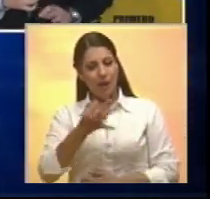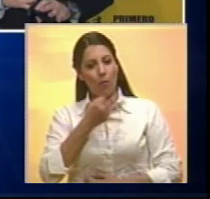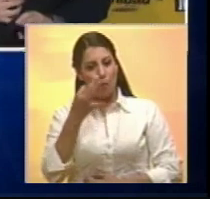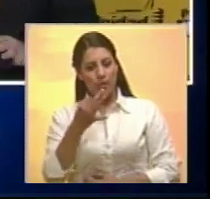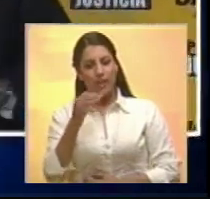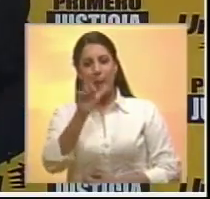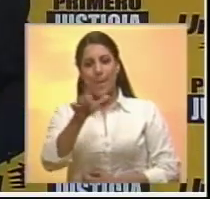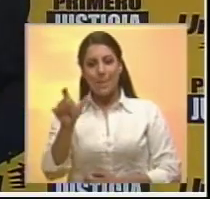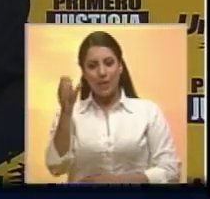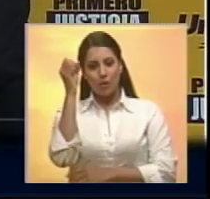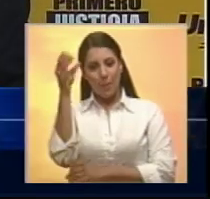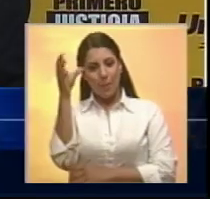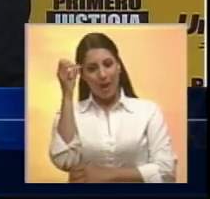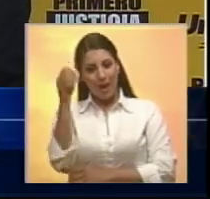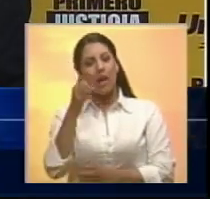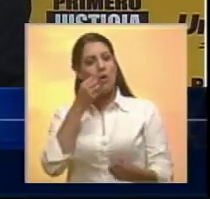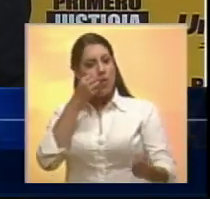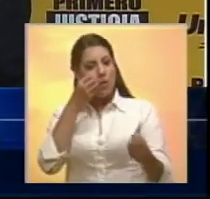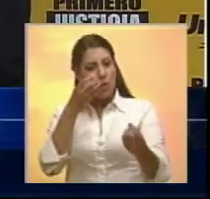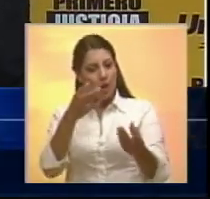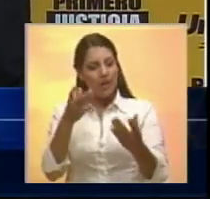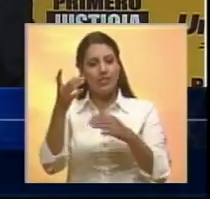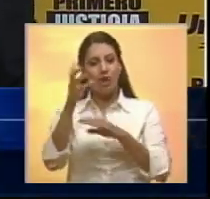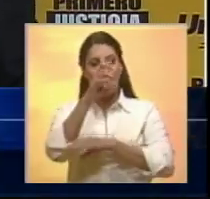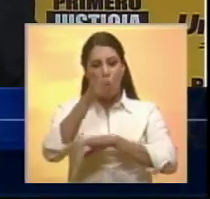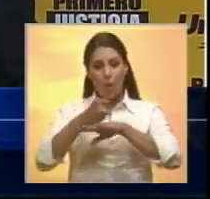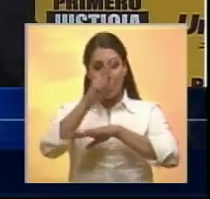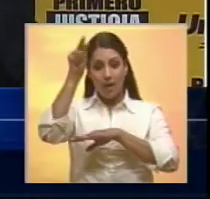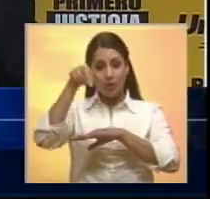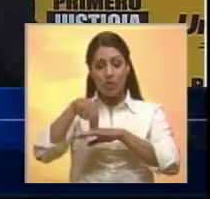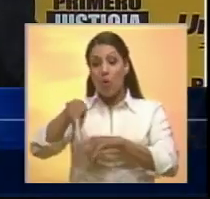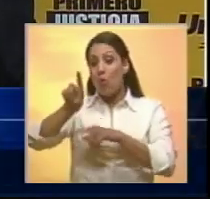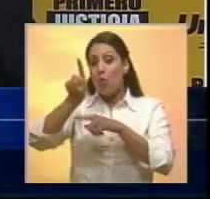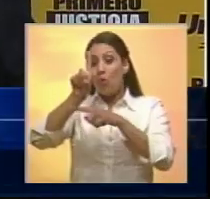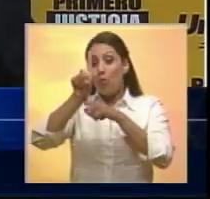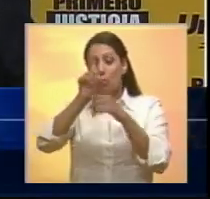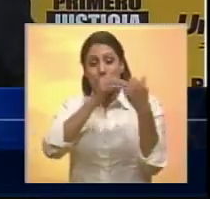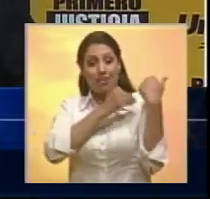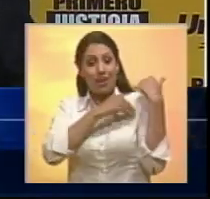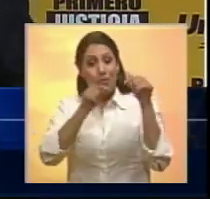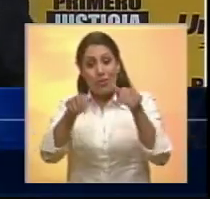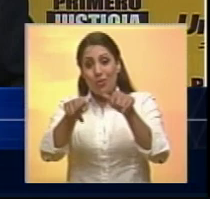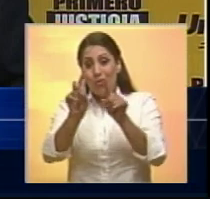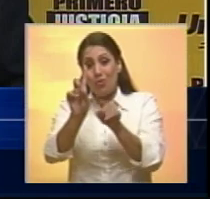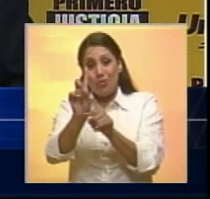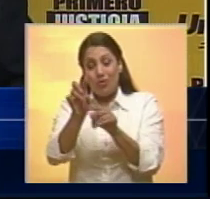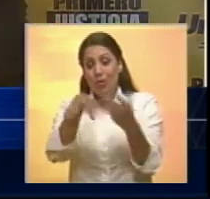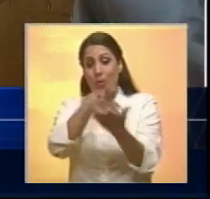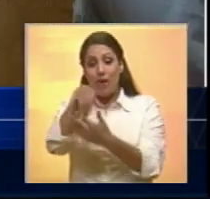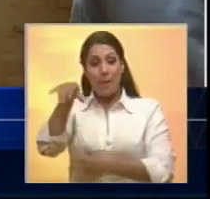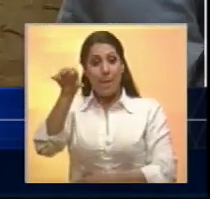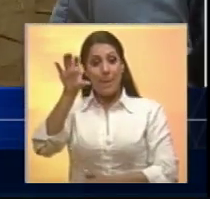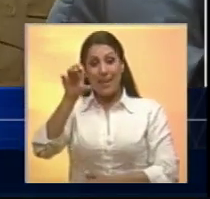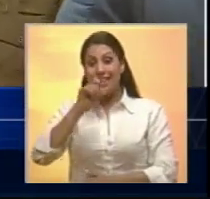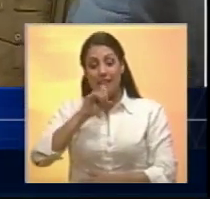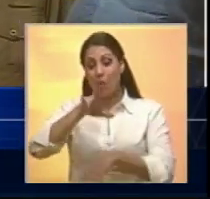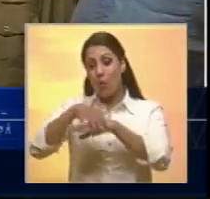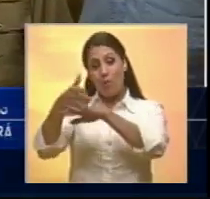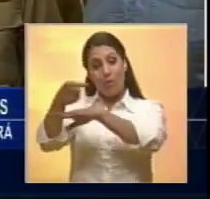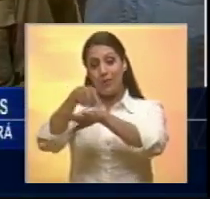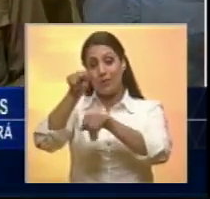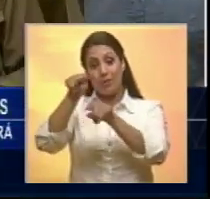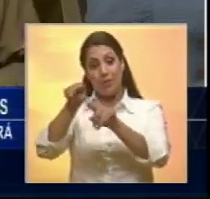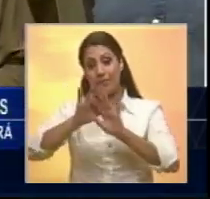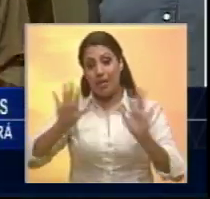tardes. Los parlamentarios señalaron que el gobierno nacional es el único responsable de la crisis del país y ratificaron también